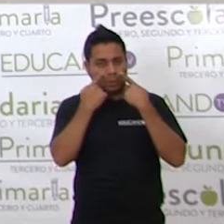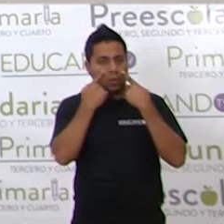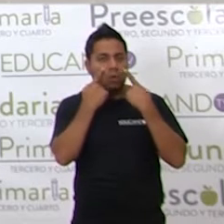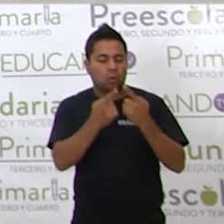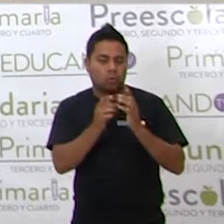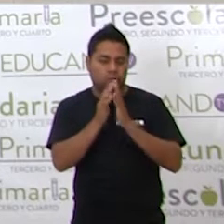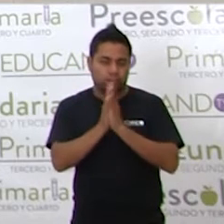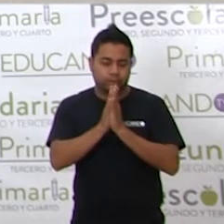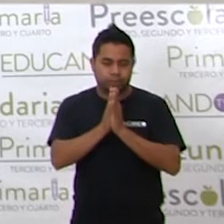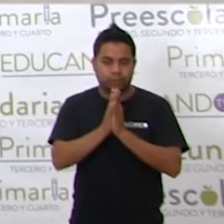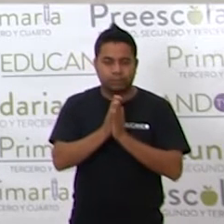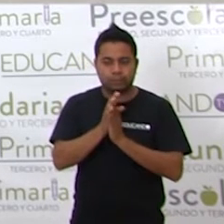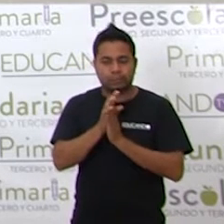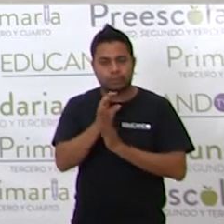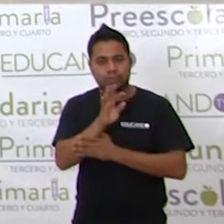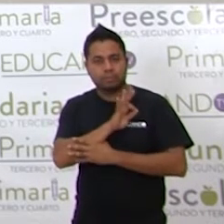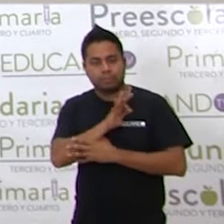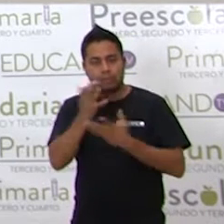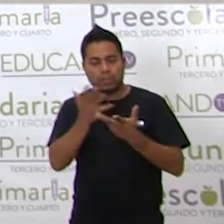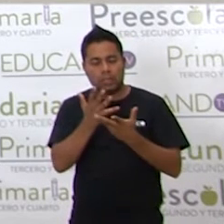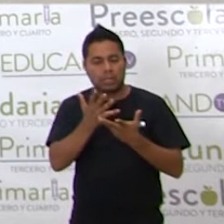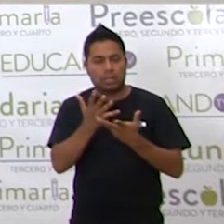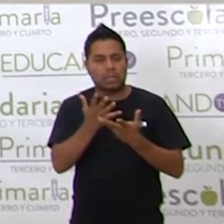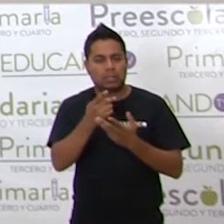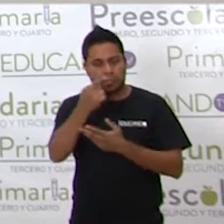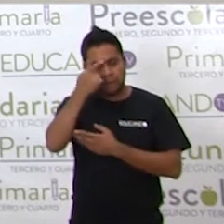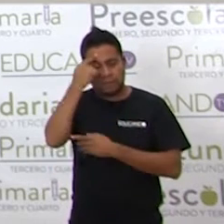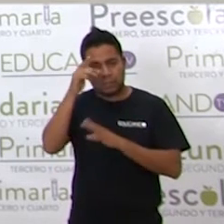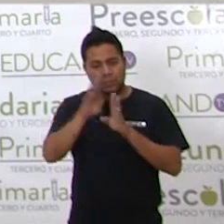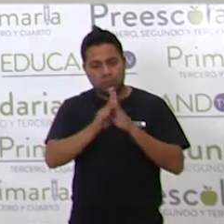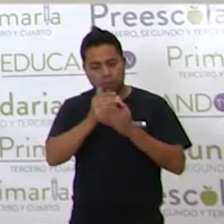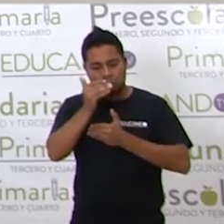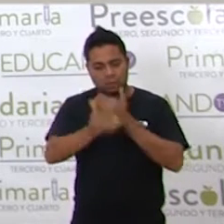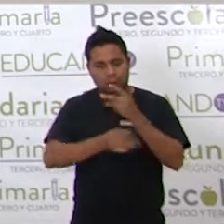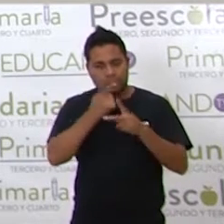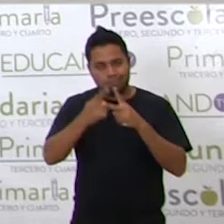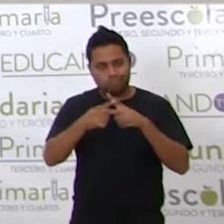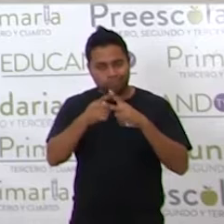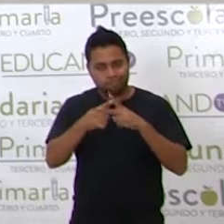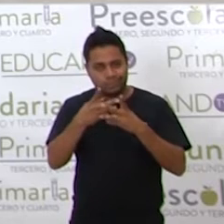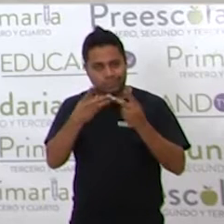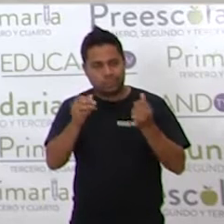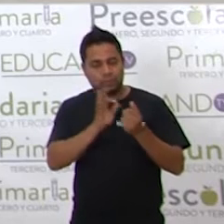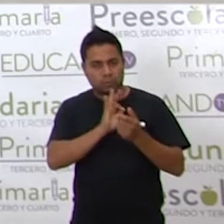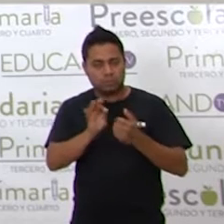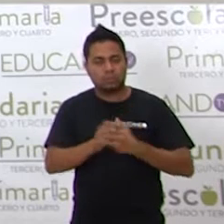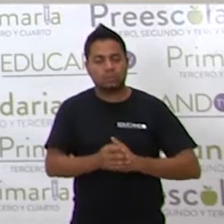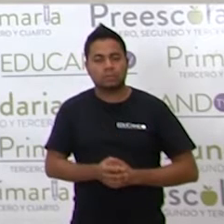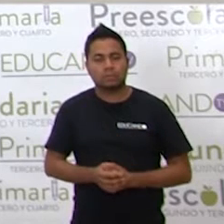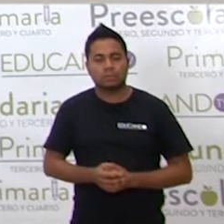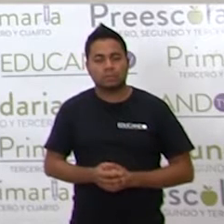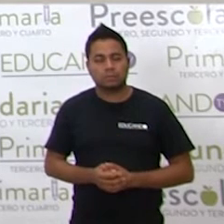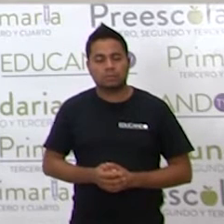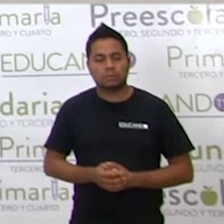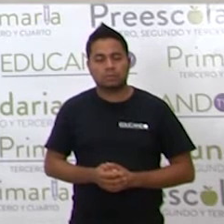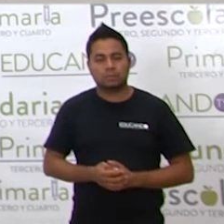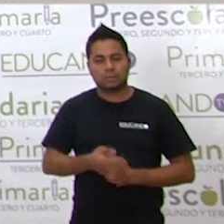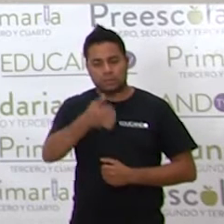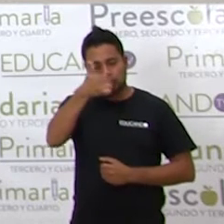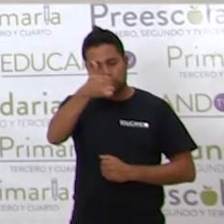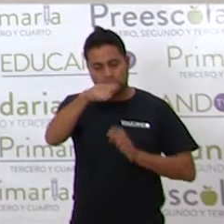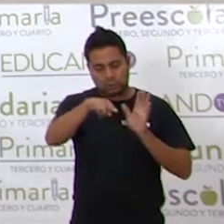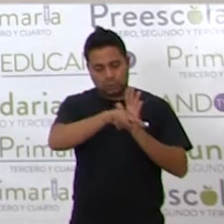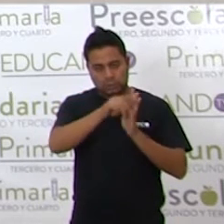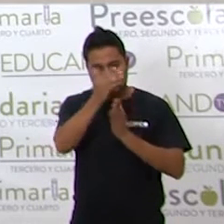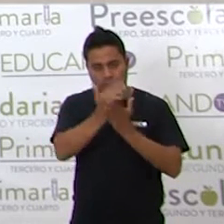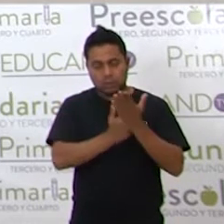datos, por favor, porque te van a facilitar la solución de los problemas. a 6 le